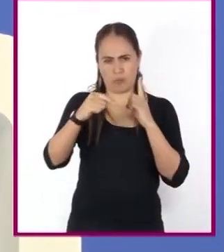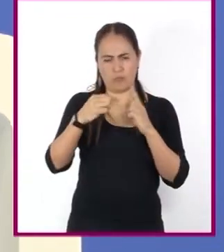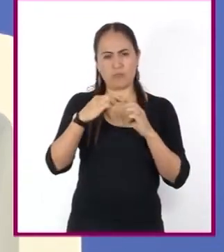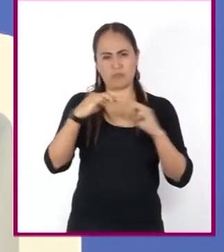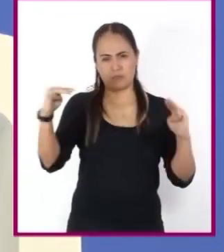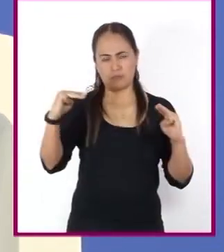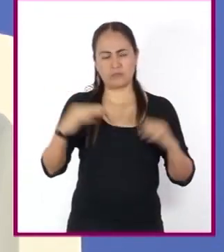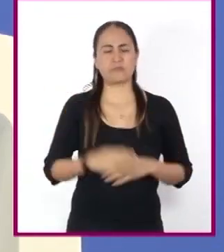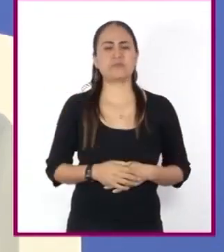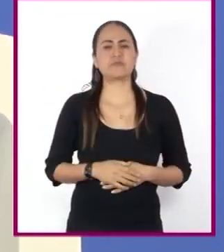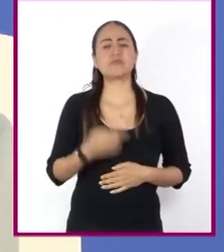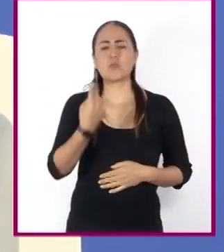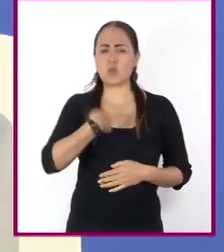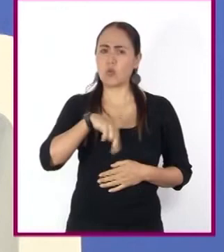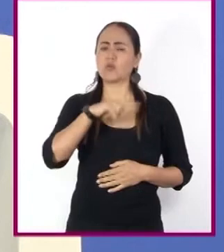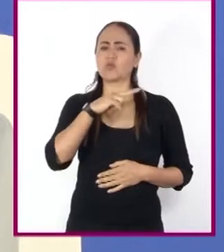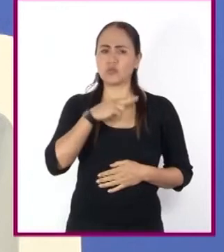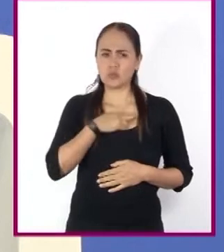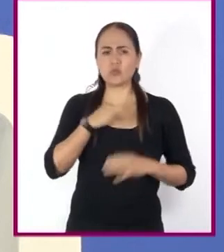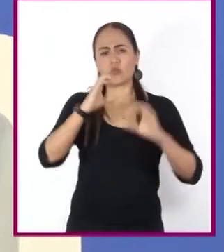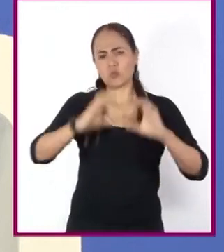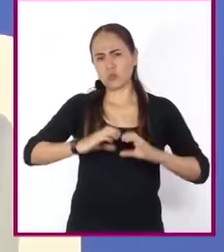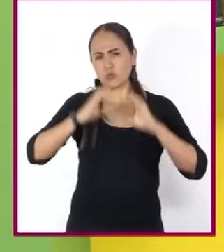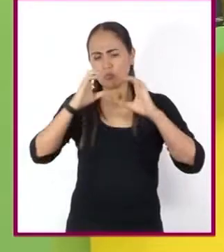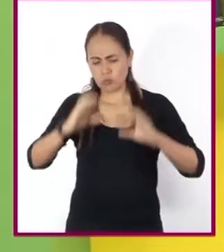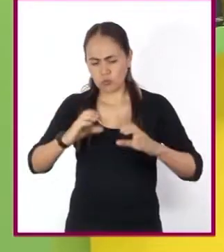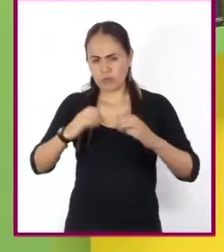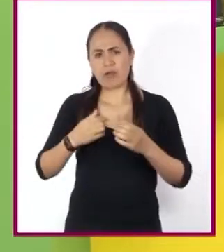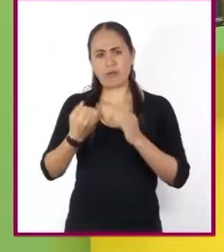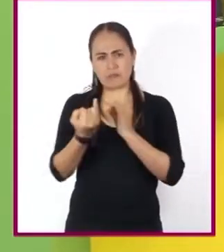Al cuidarnos nosotros mismos, cuidamos a los demás.